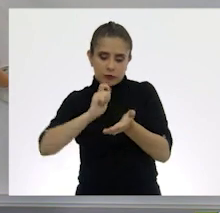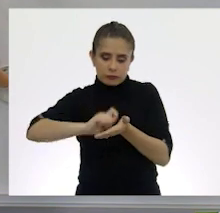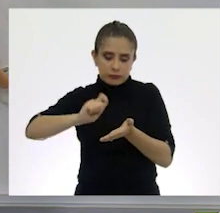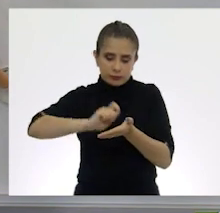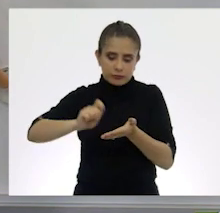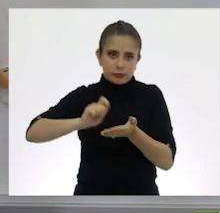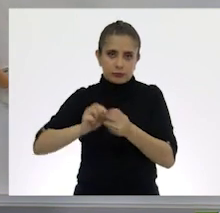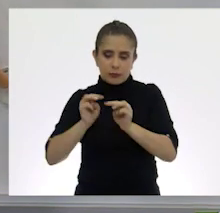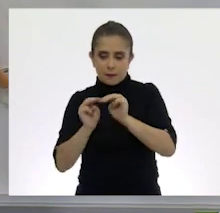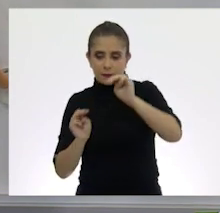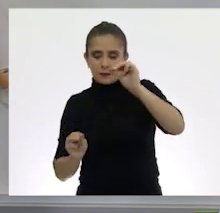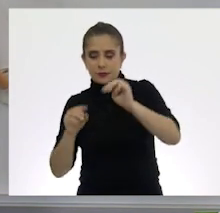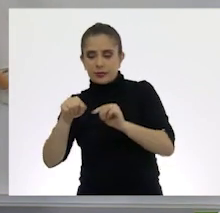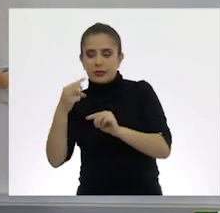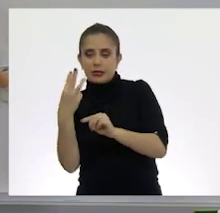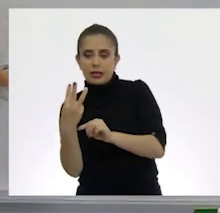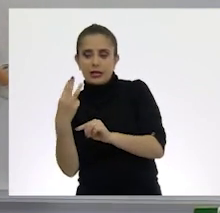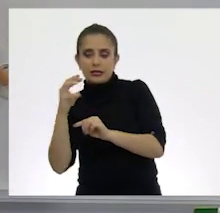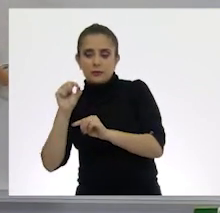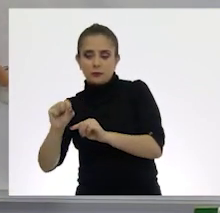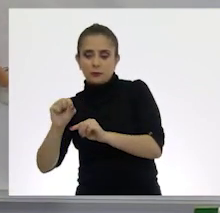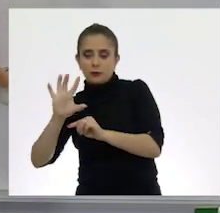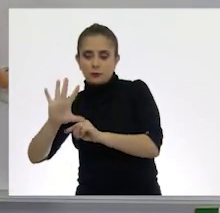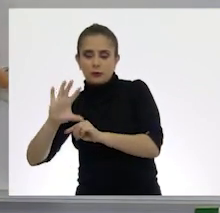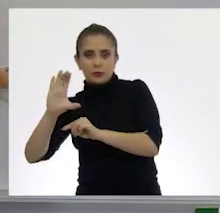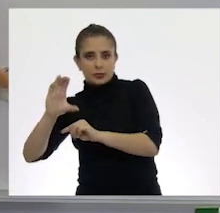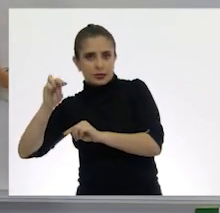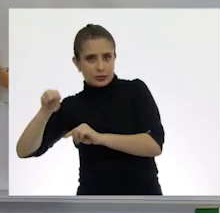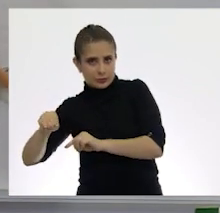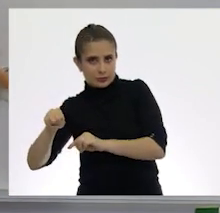Híjole, es que aquí lo que voy a tener que hacer